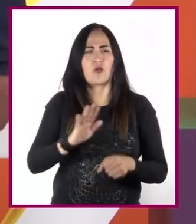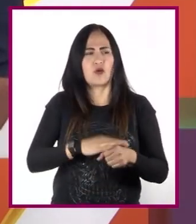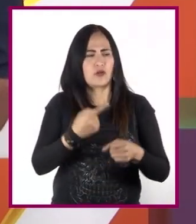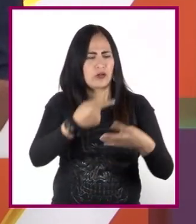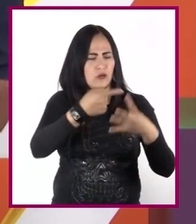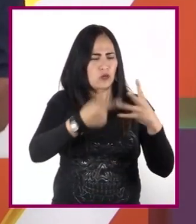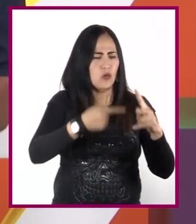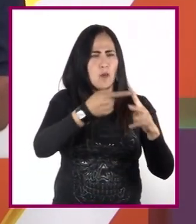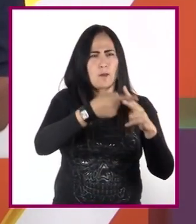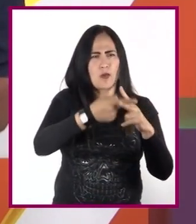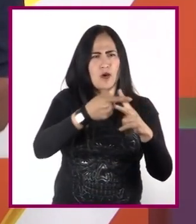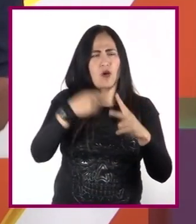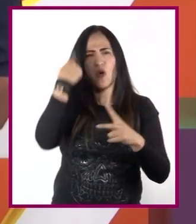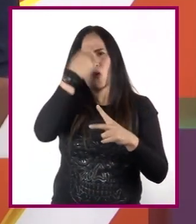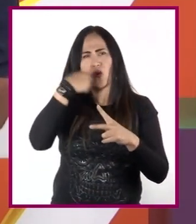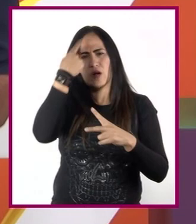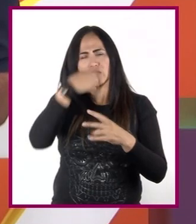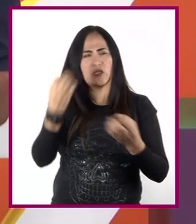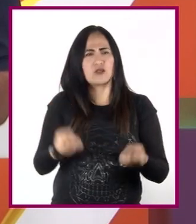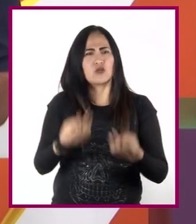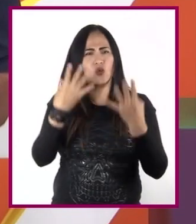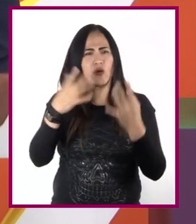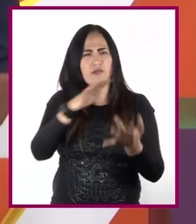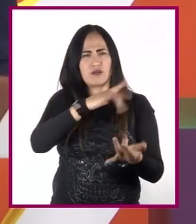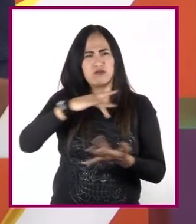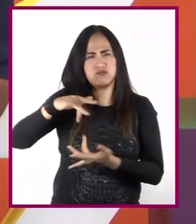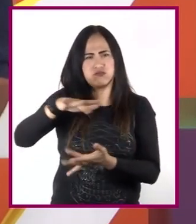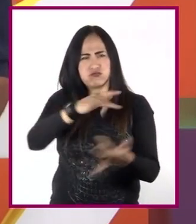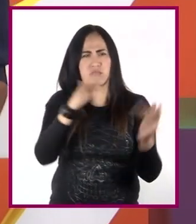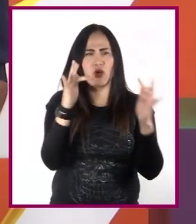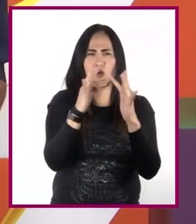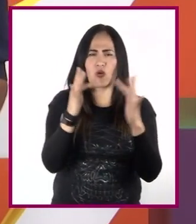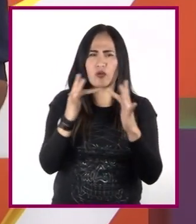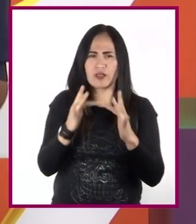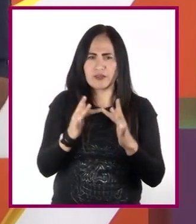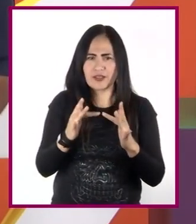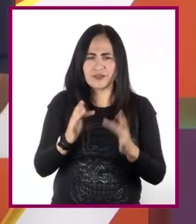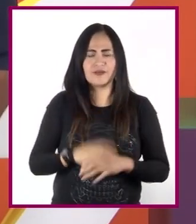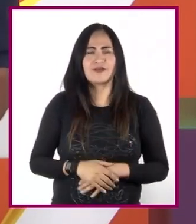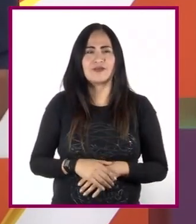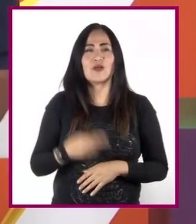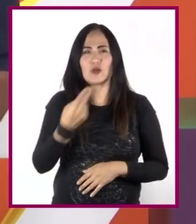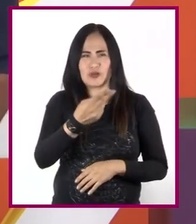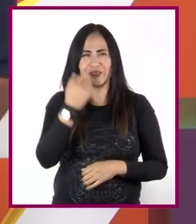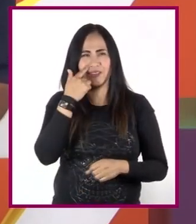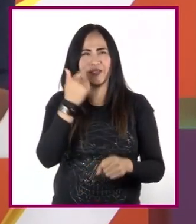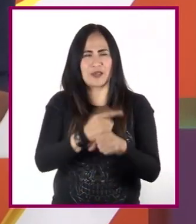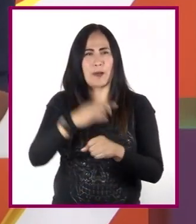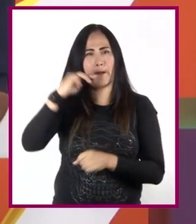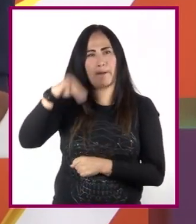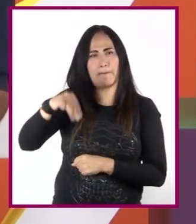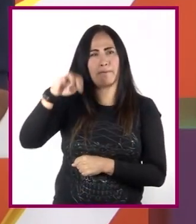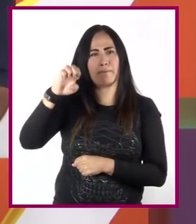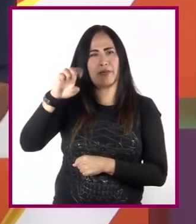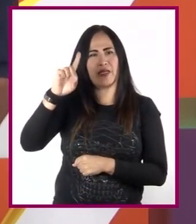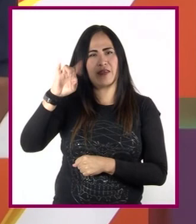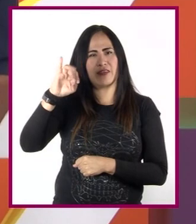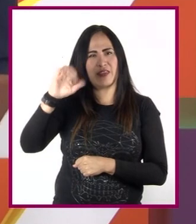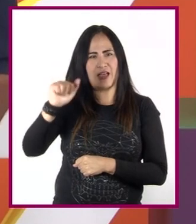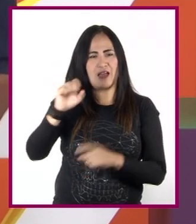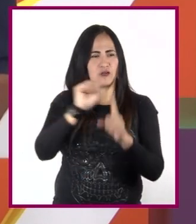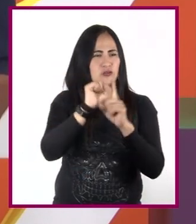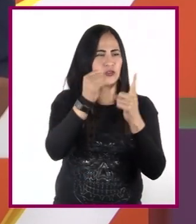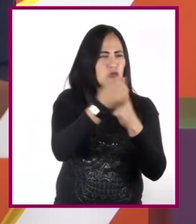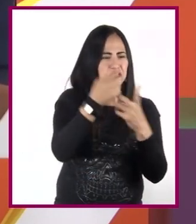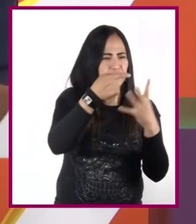mediciones de las horas de navegación en las redes sociales. Como se pueden dar cuenta, la media aritmética se encuentra presente en varias